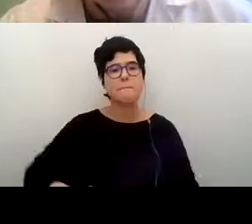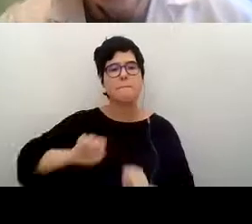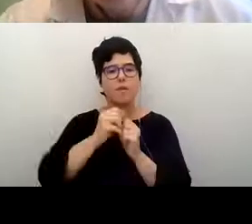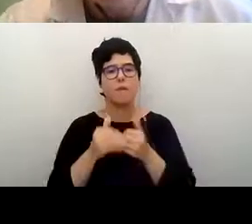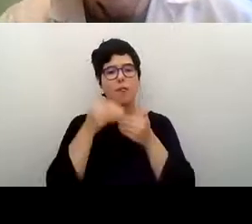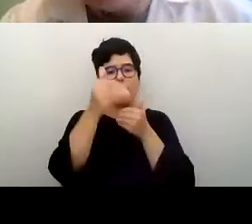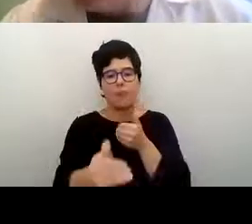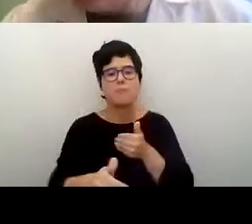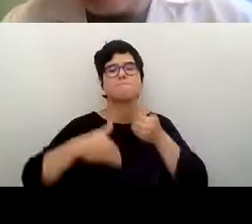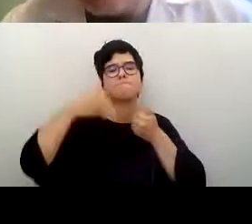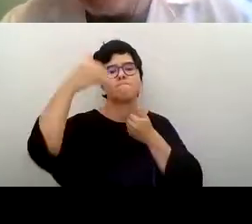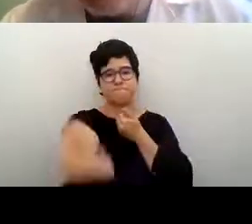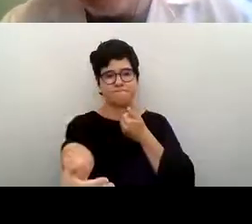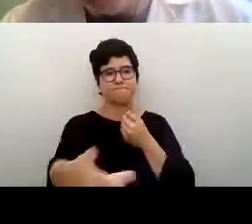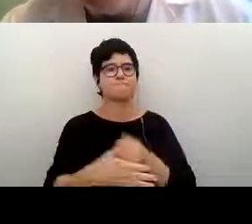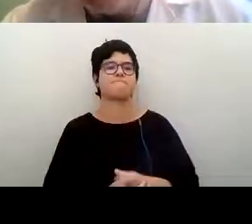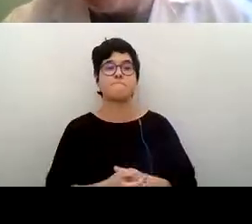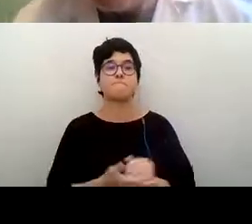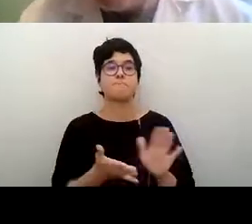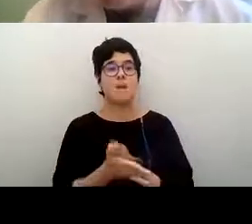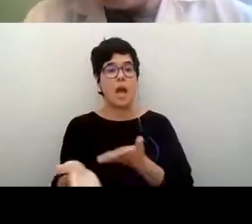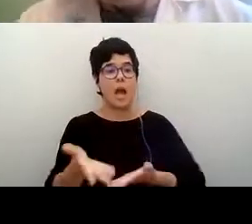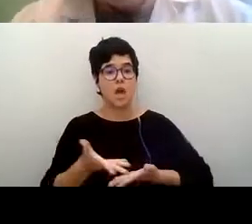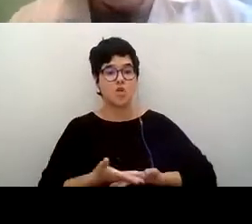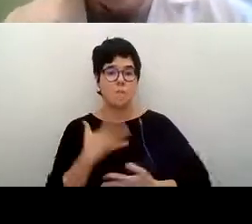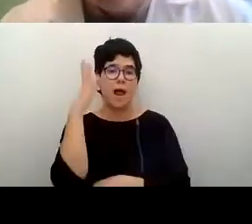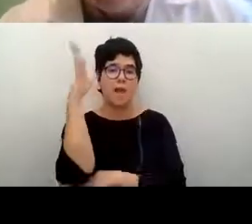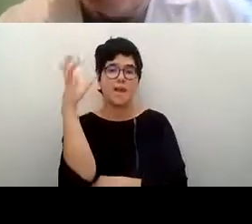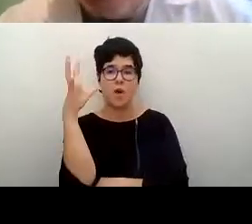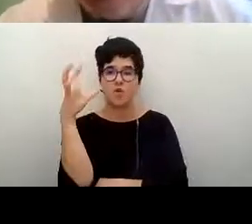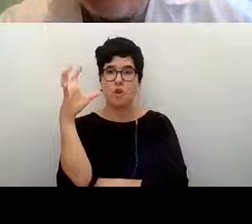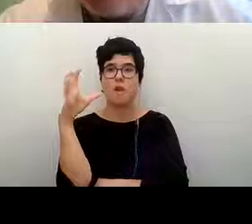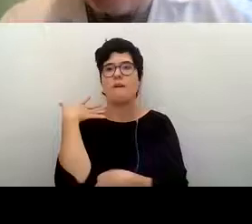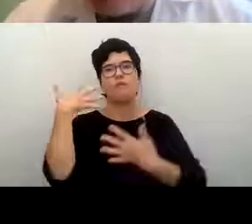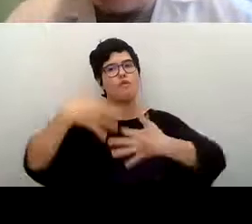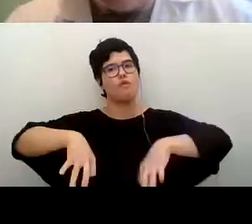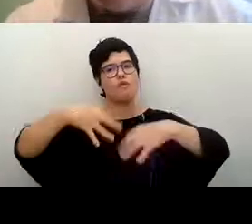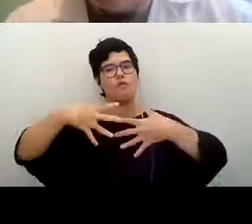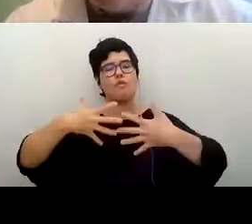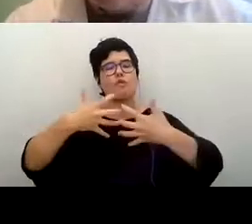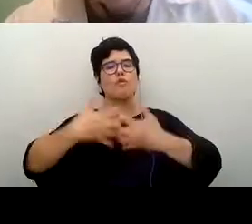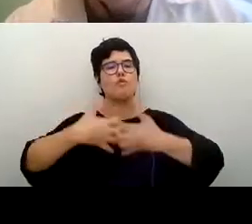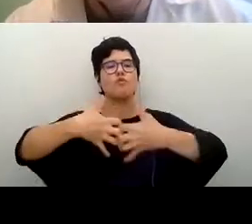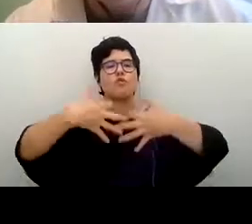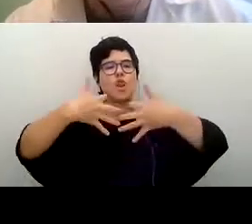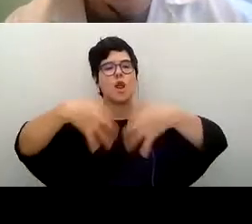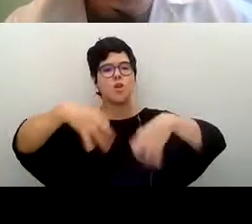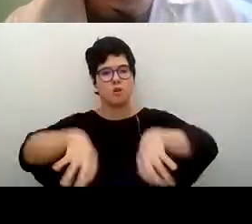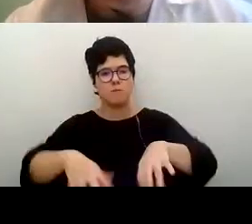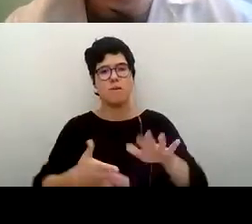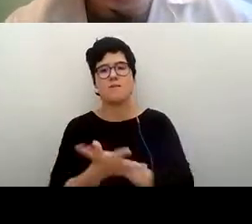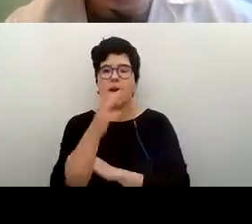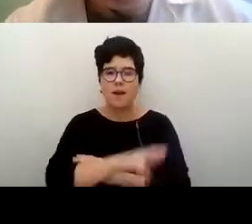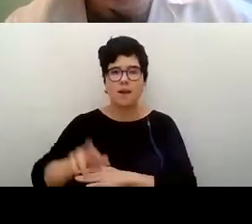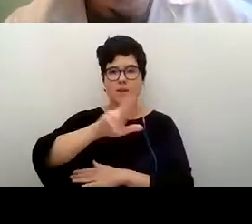también. Y facilita las funciones de las neuronas, que vendría a ser una redundancia del punto anterior.